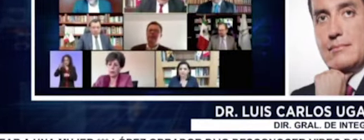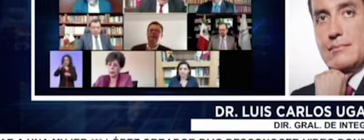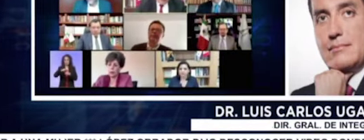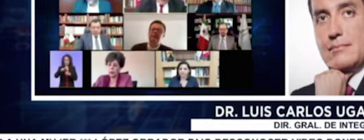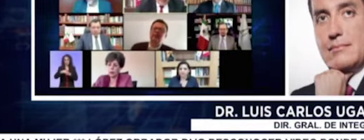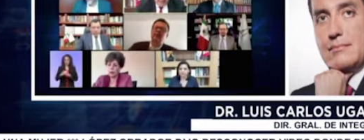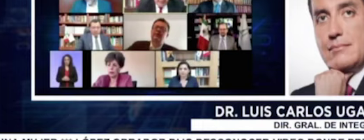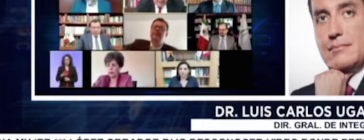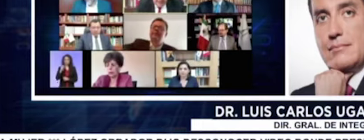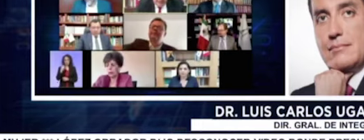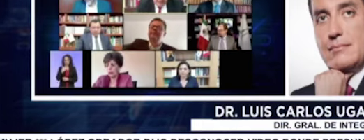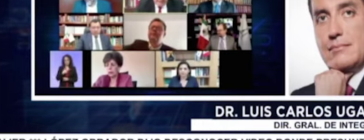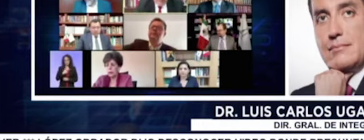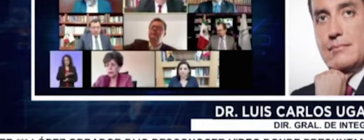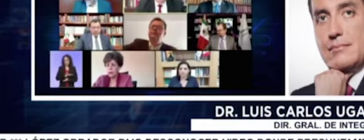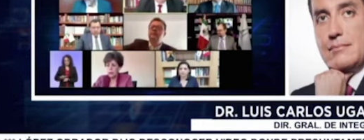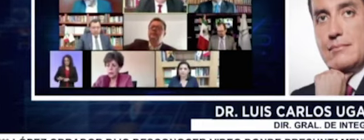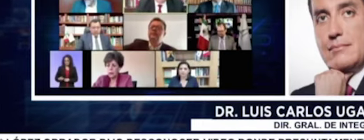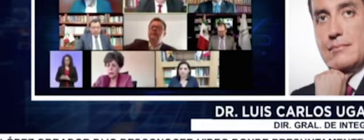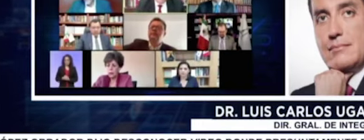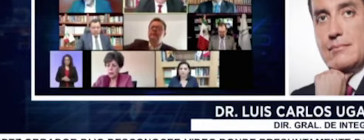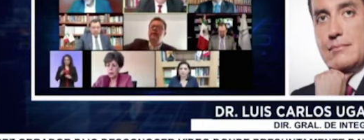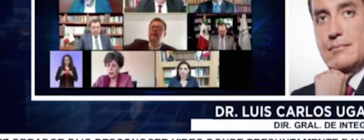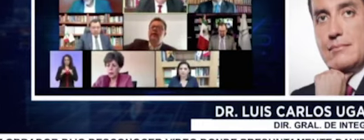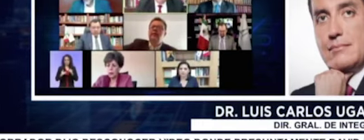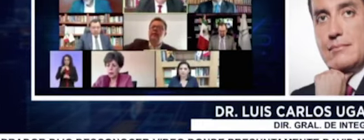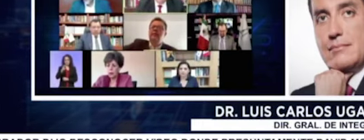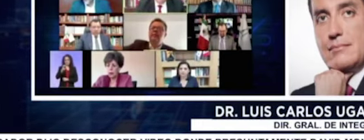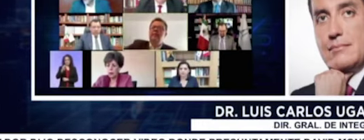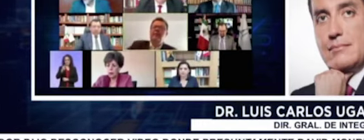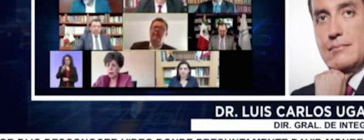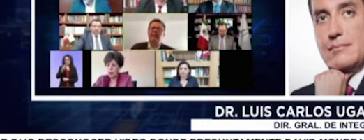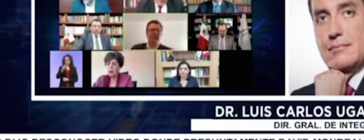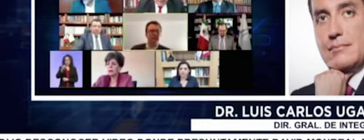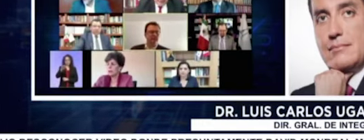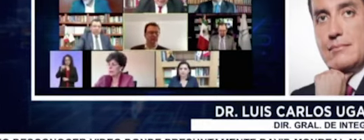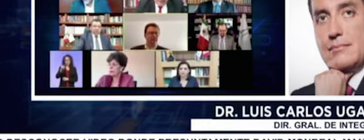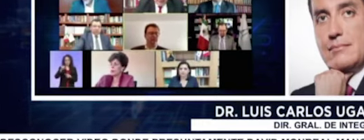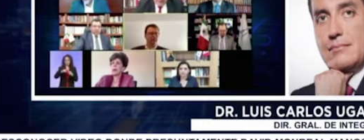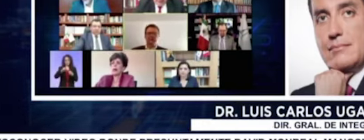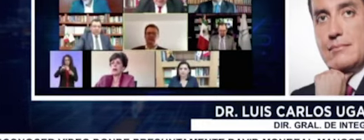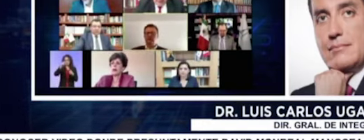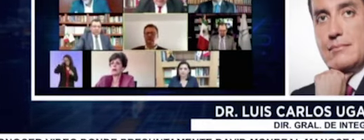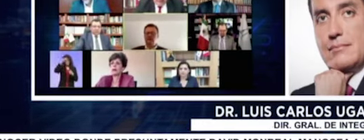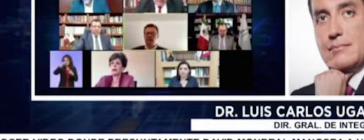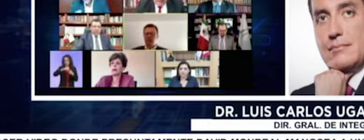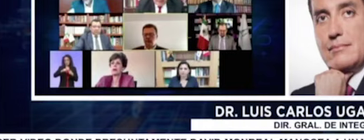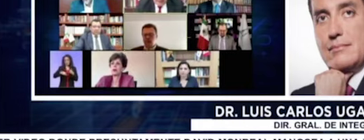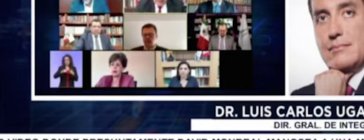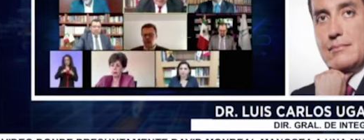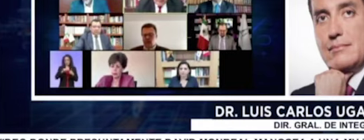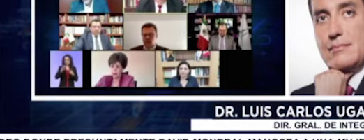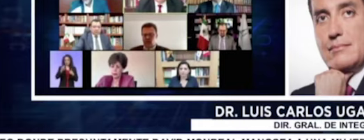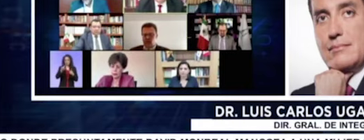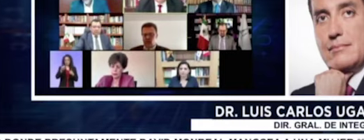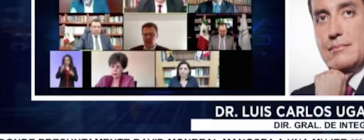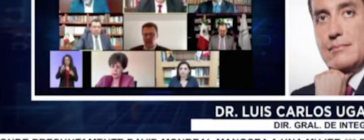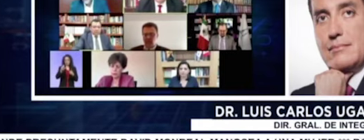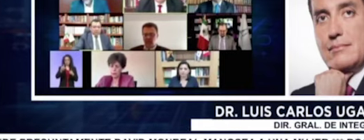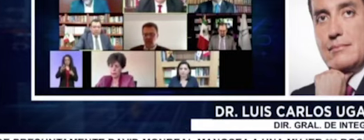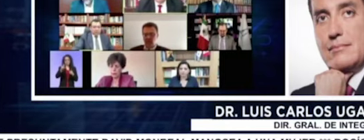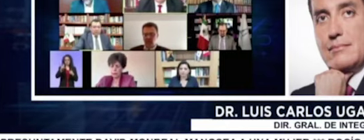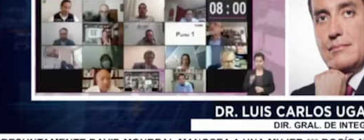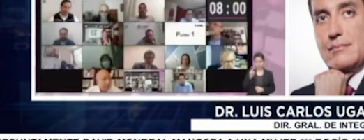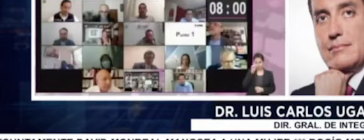que efectivamente había habido precampañas, y solamente le pedían al INE individualizar la sanción entre los